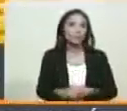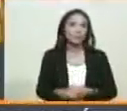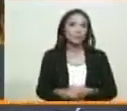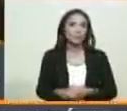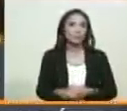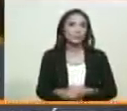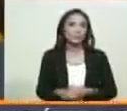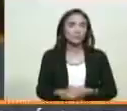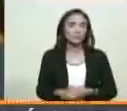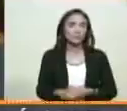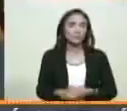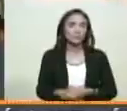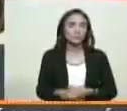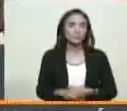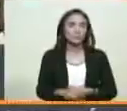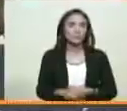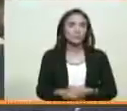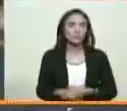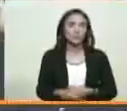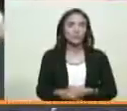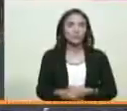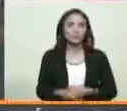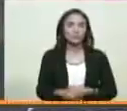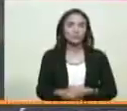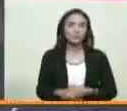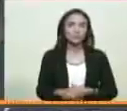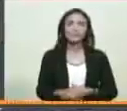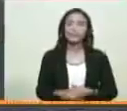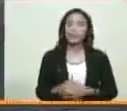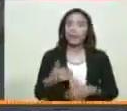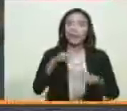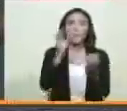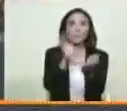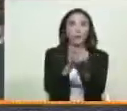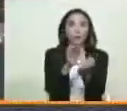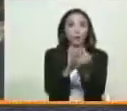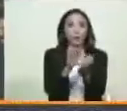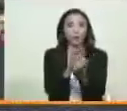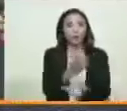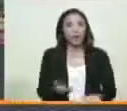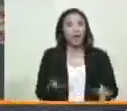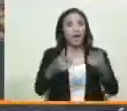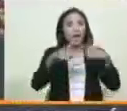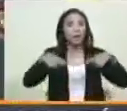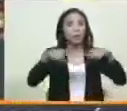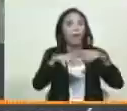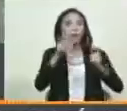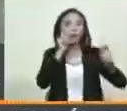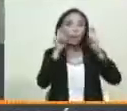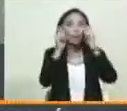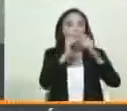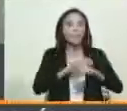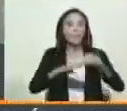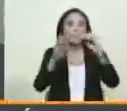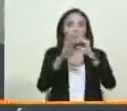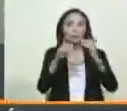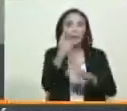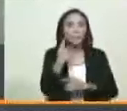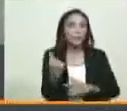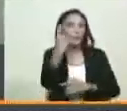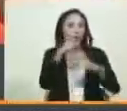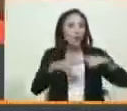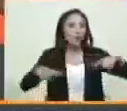En el marco de la zona franca, Margarita, zona Petro, primera zona Petro del país.